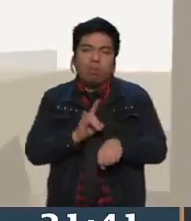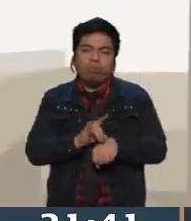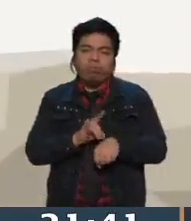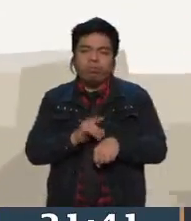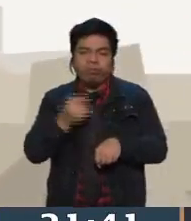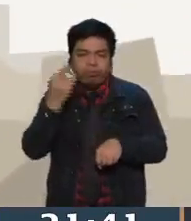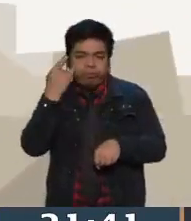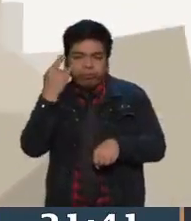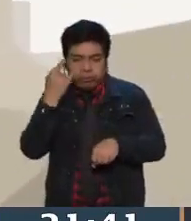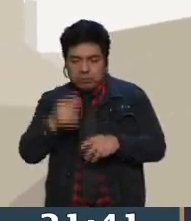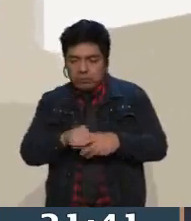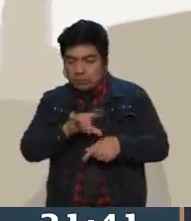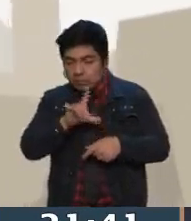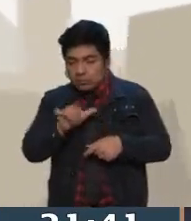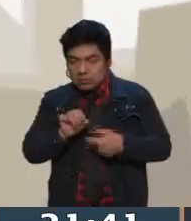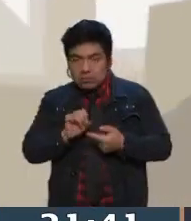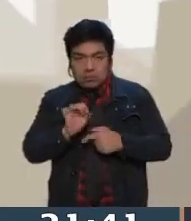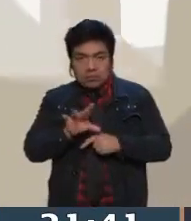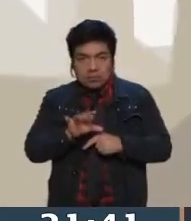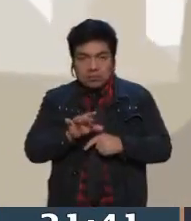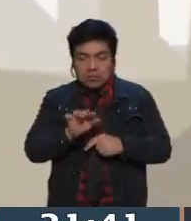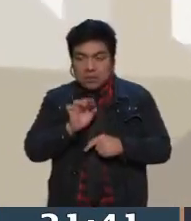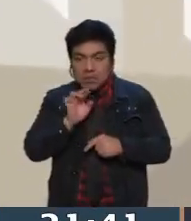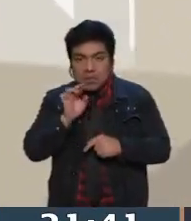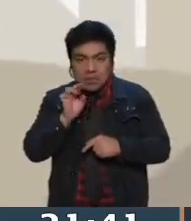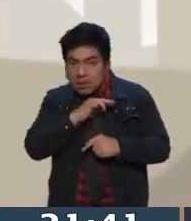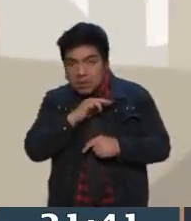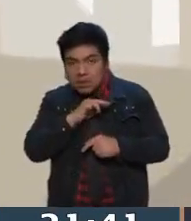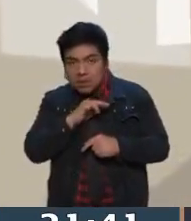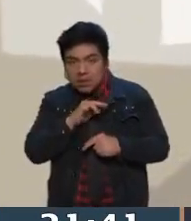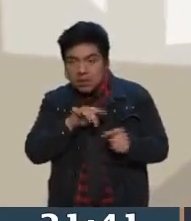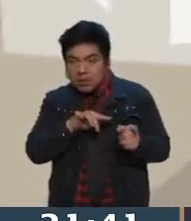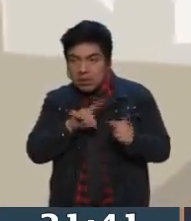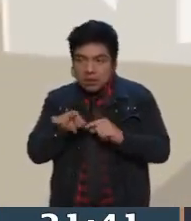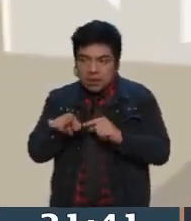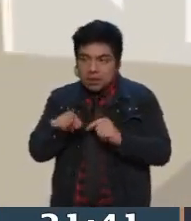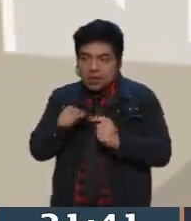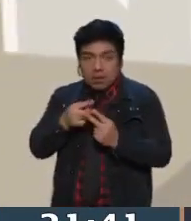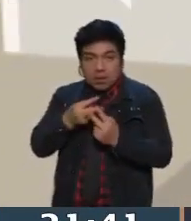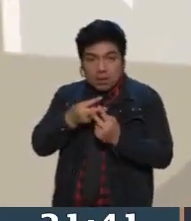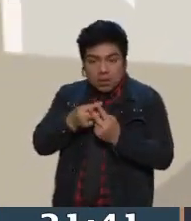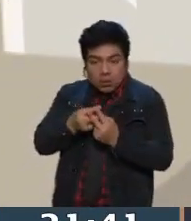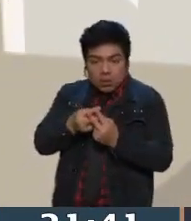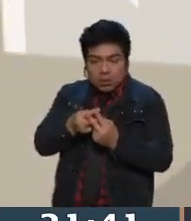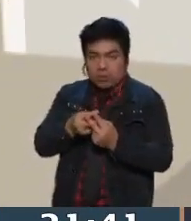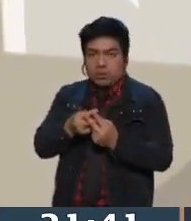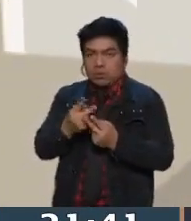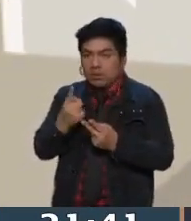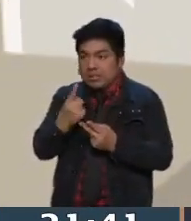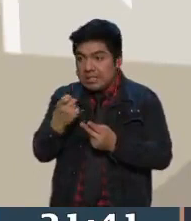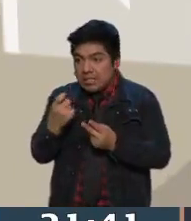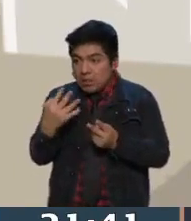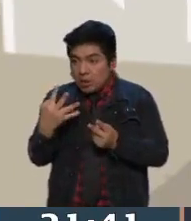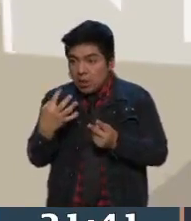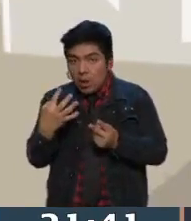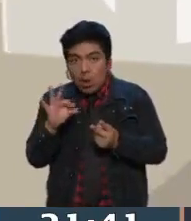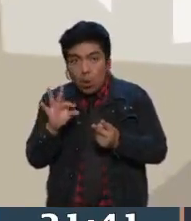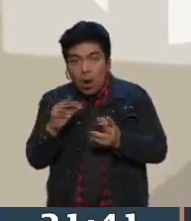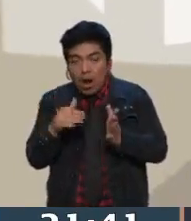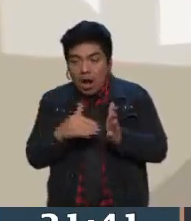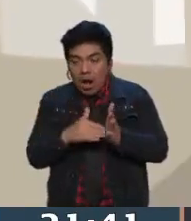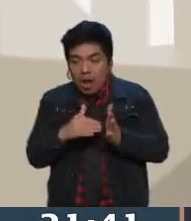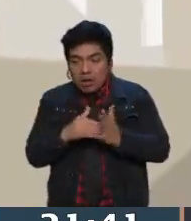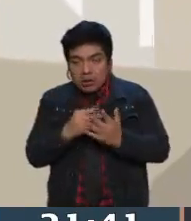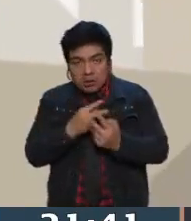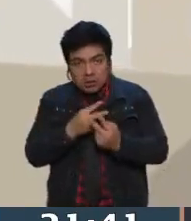los lanzan y después viene inmediatamente de manera coordinada estos ataques y generan 140 millones de conversaciones. Para